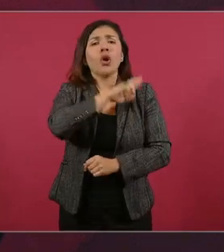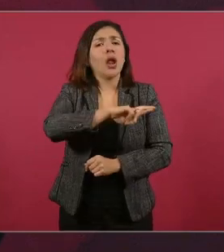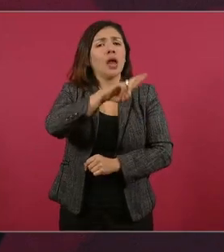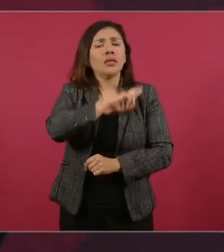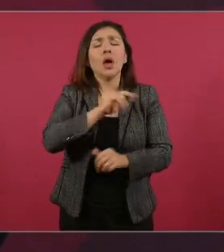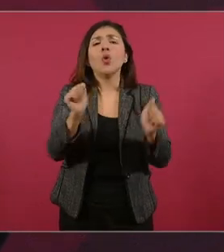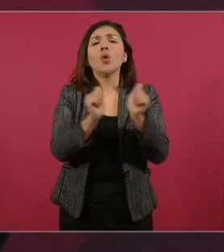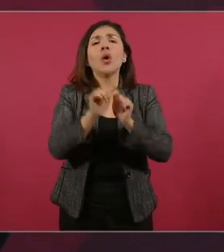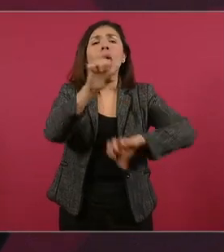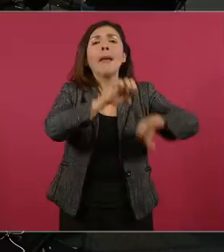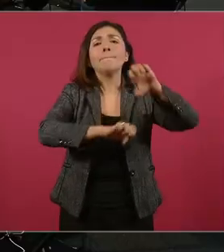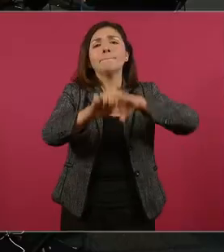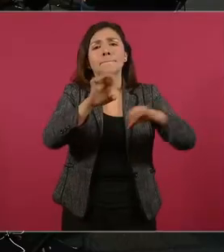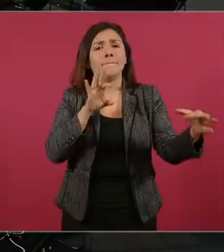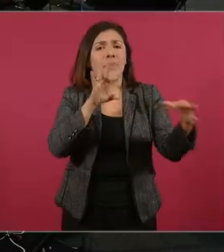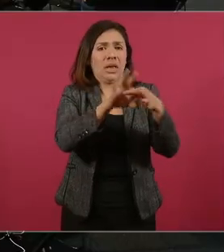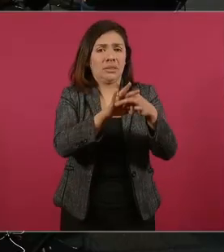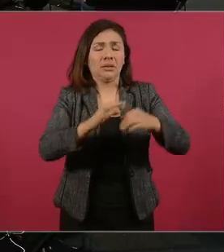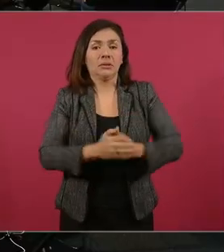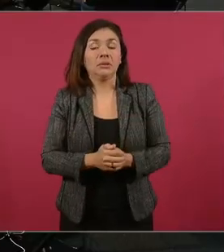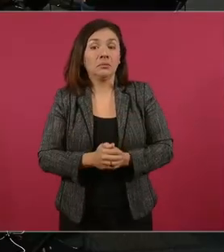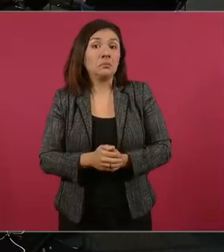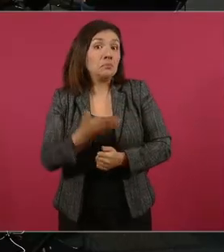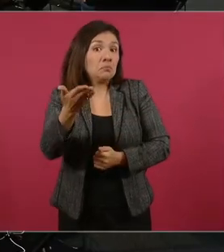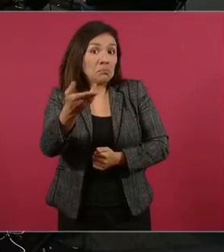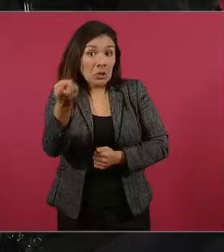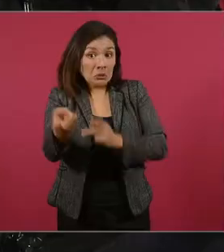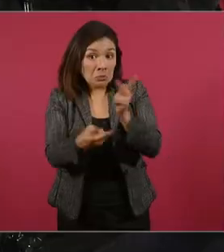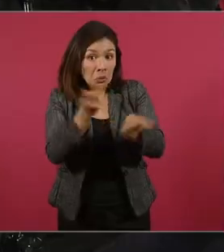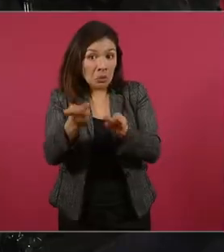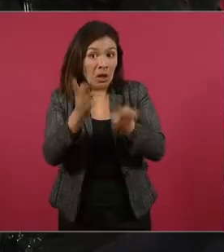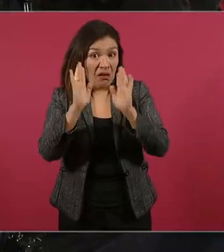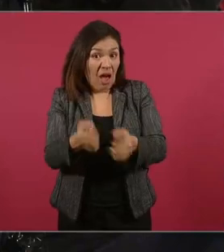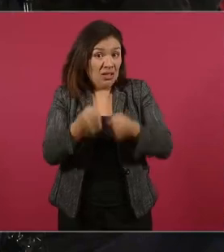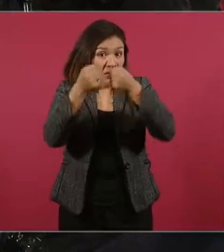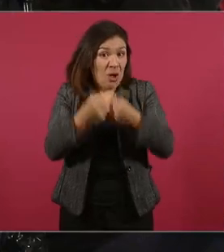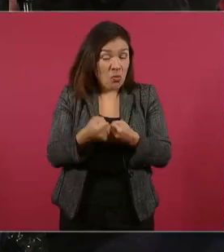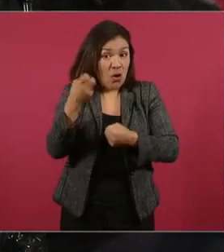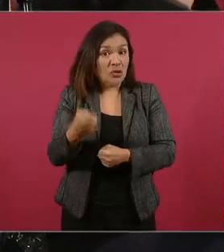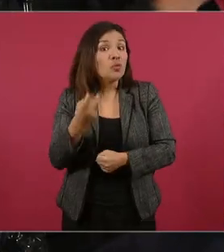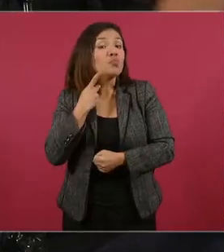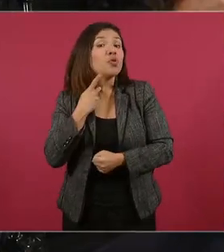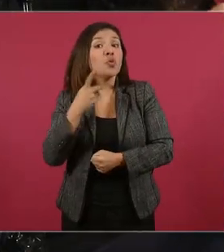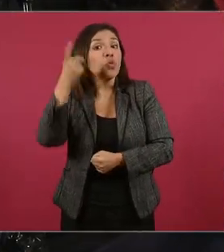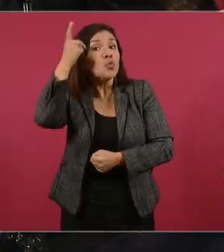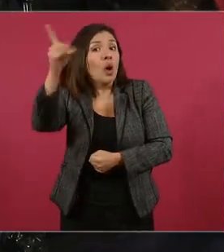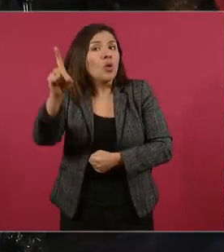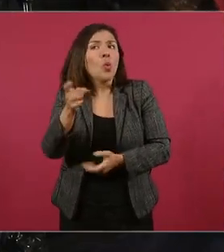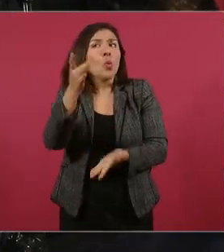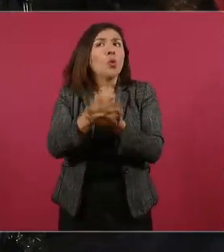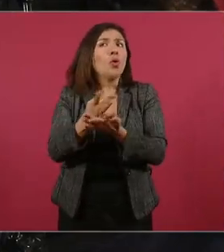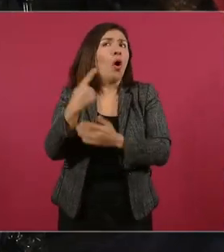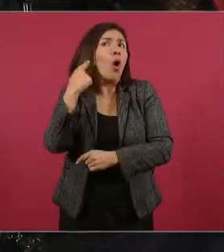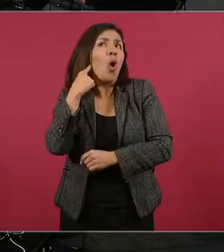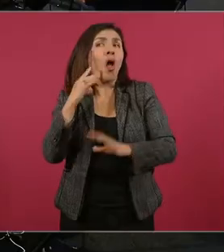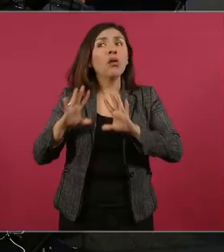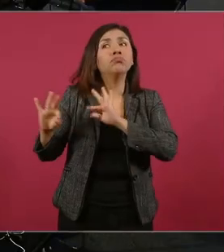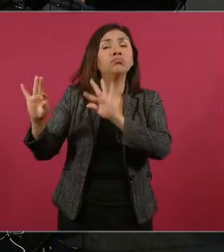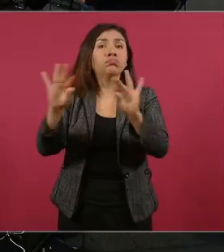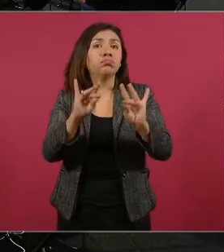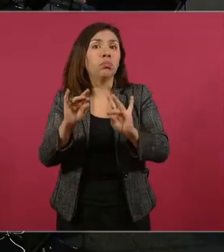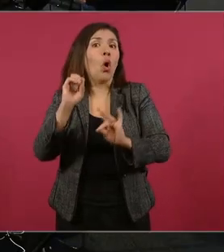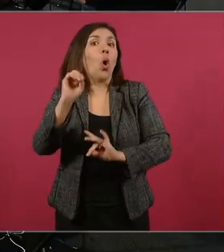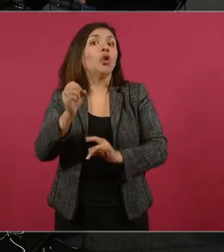empresas. Okay, entonces no hay nada confirmado respecto a eso, solo son rumores que se soltaron entonces. Pues supongo que